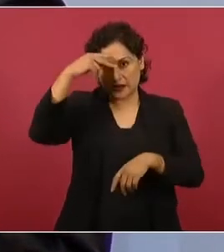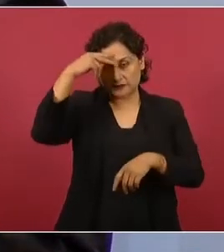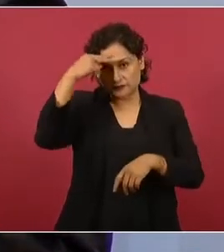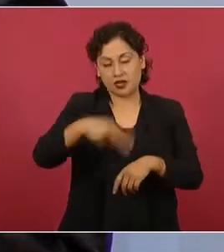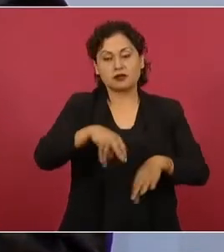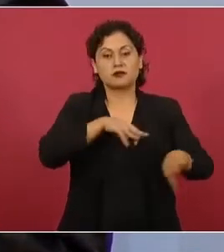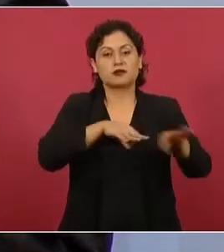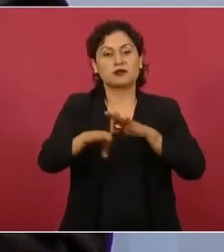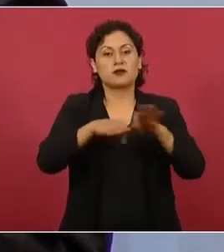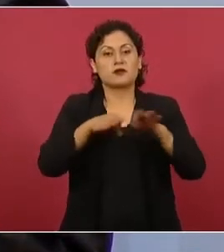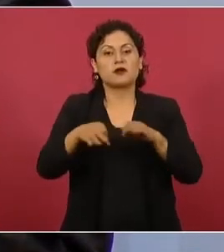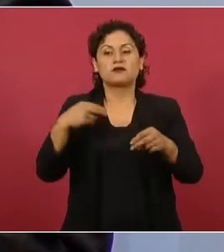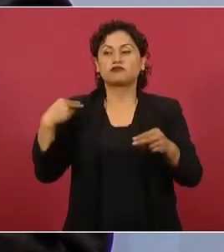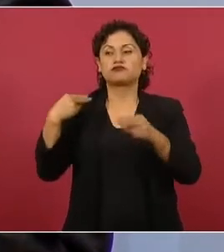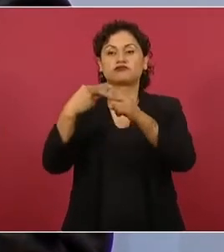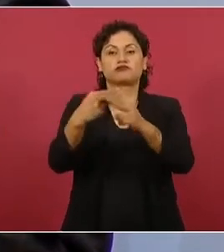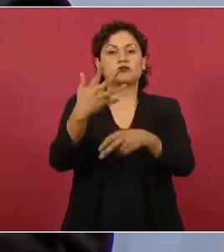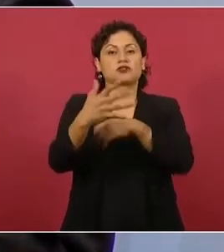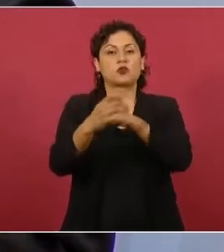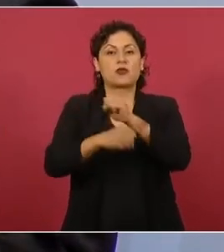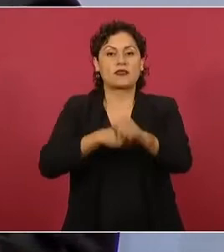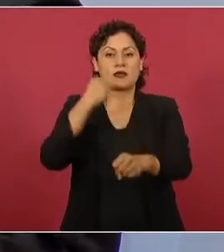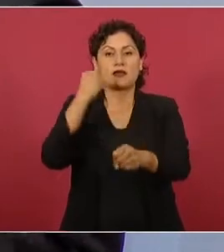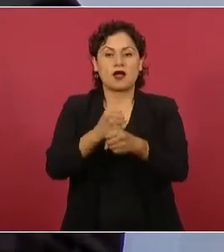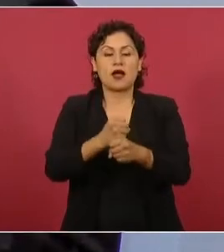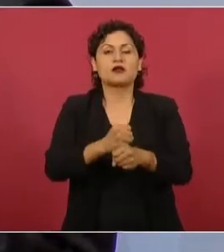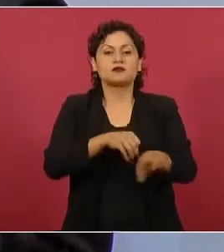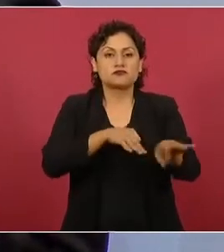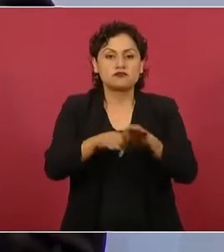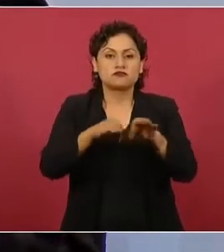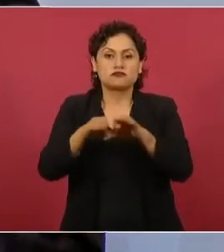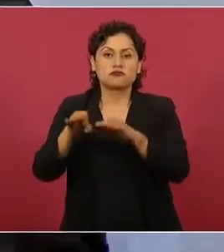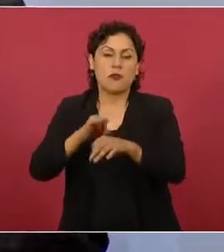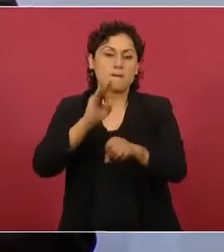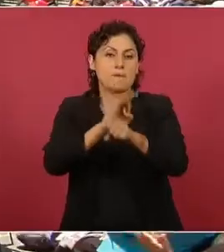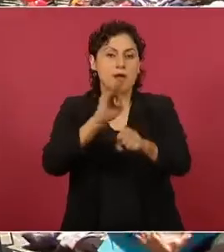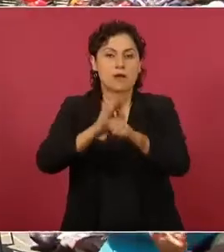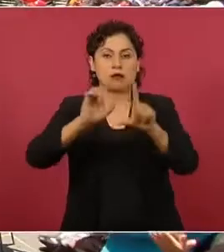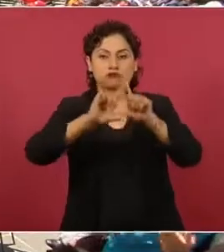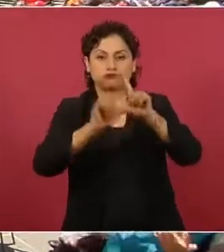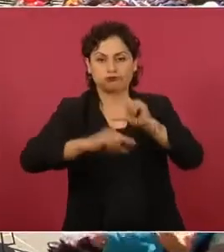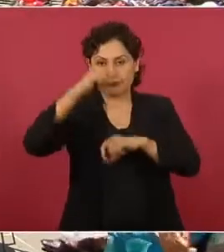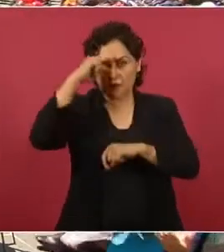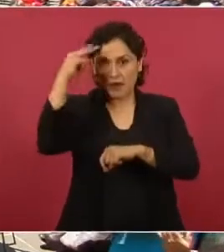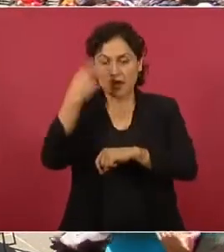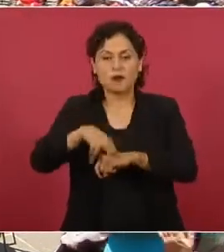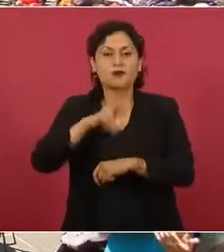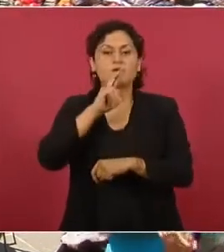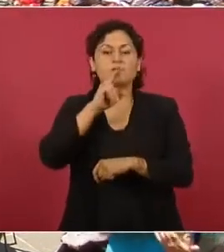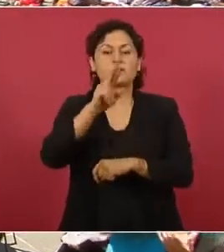años de esfuerzo y éxitos al servicio de las mejores causas del país. Muchas gracias.